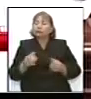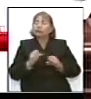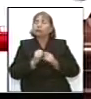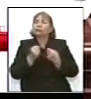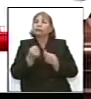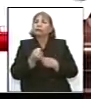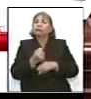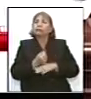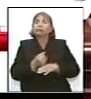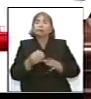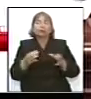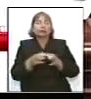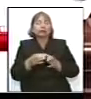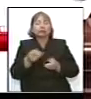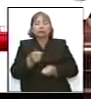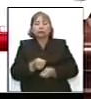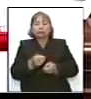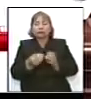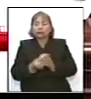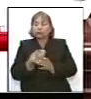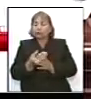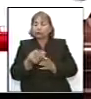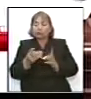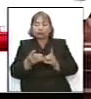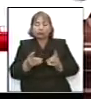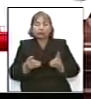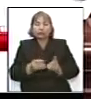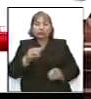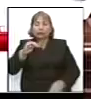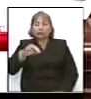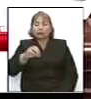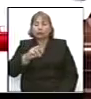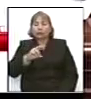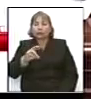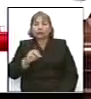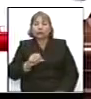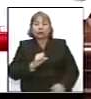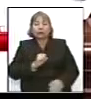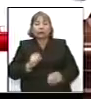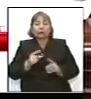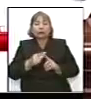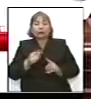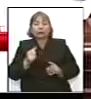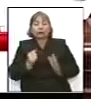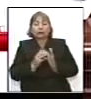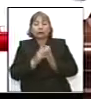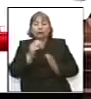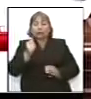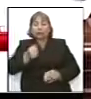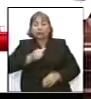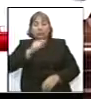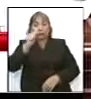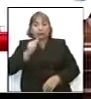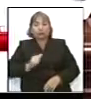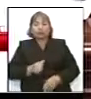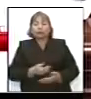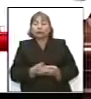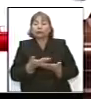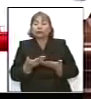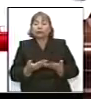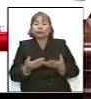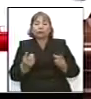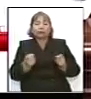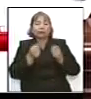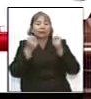de Vitivinicultores del distrito de Moro, provincia del Santa, en el departamento de Ancash, por el